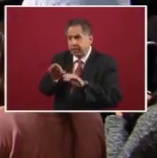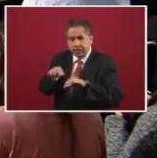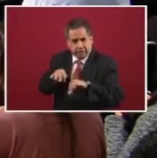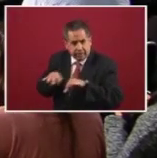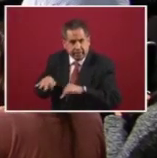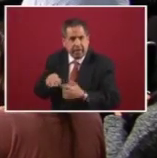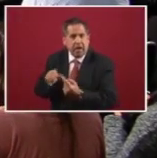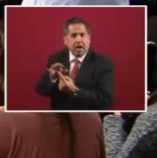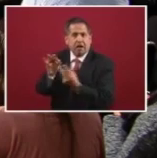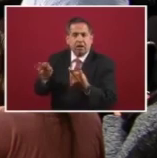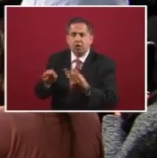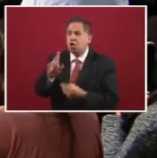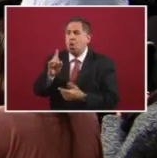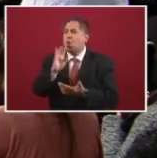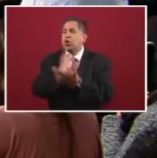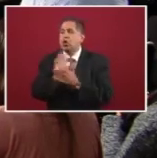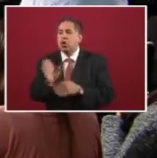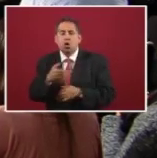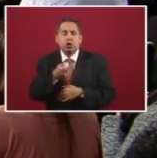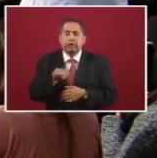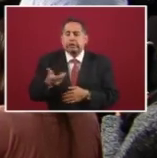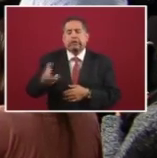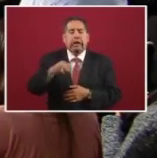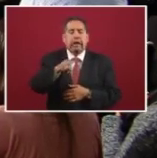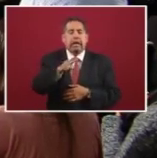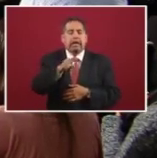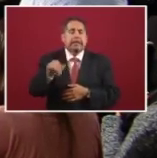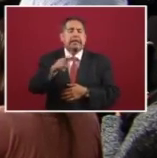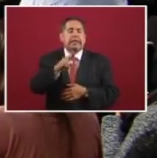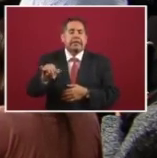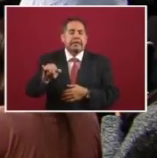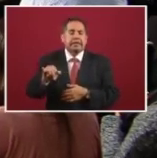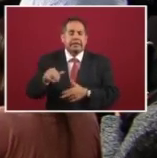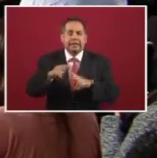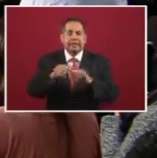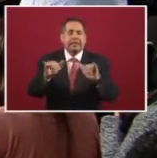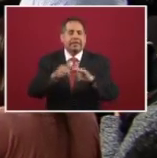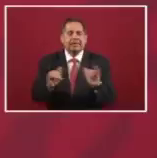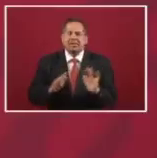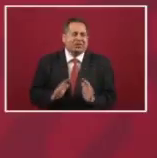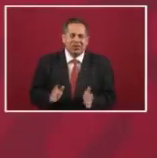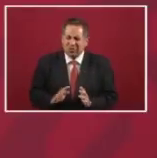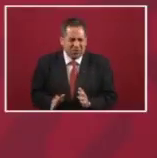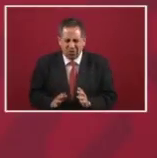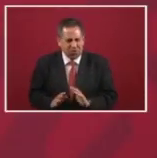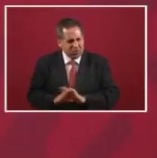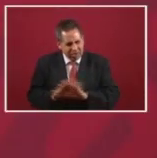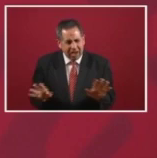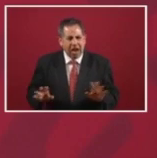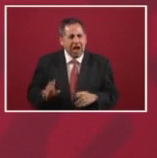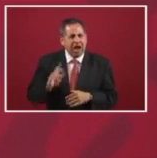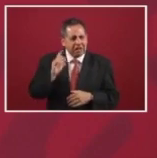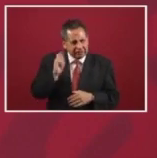ya no es nada más llamarles ninis, ya debemos de